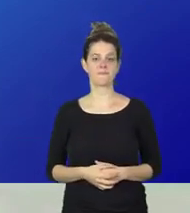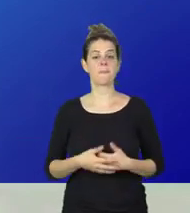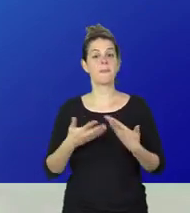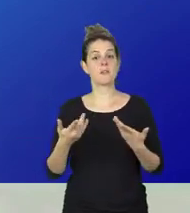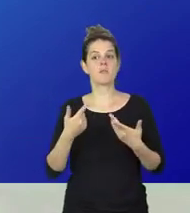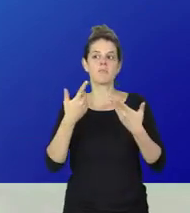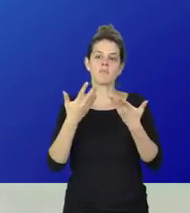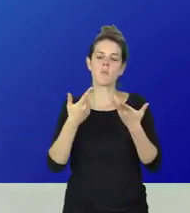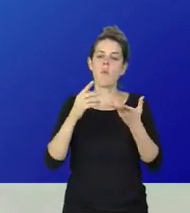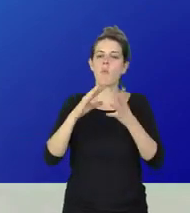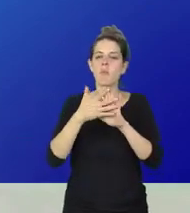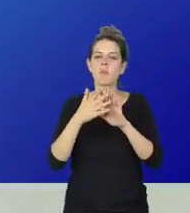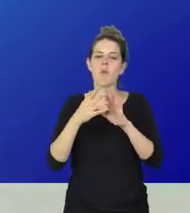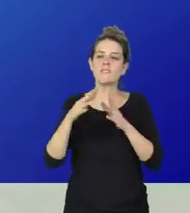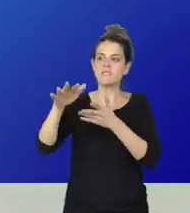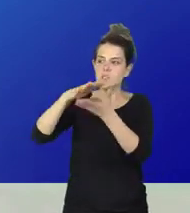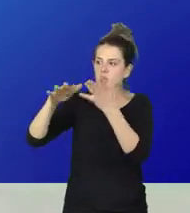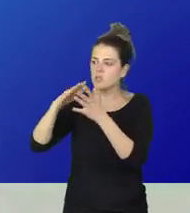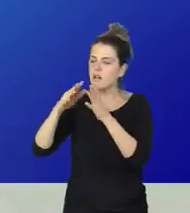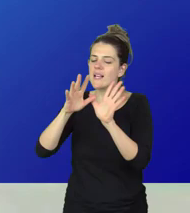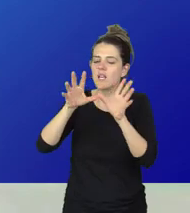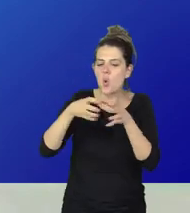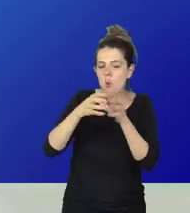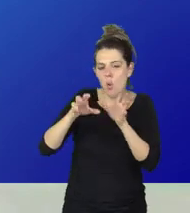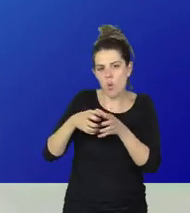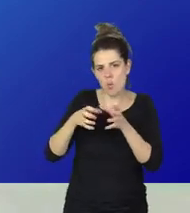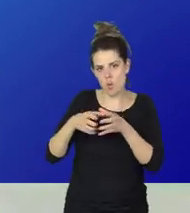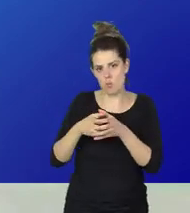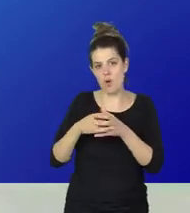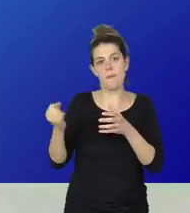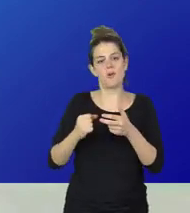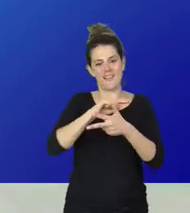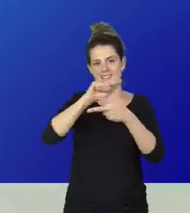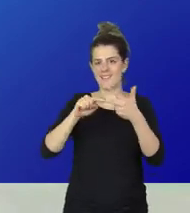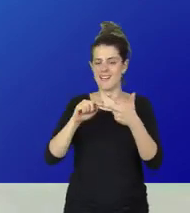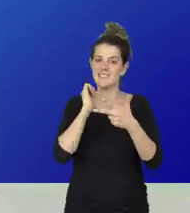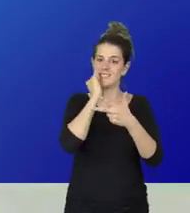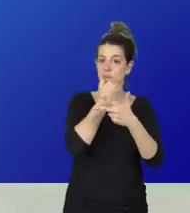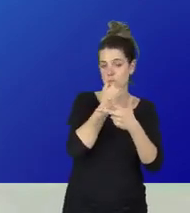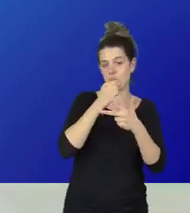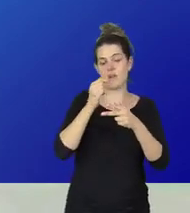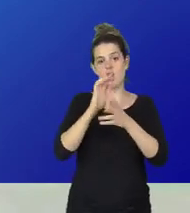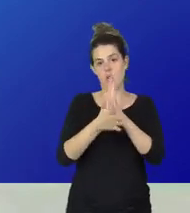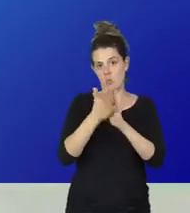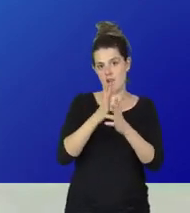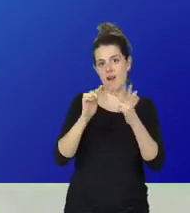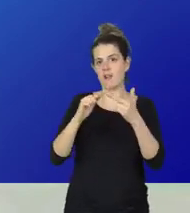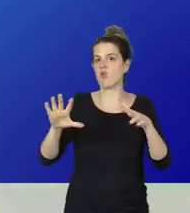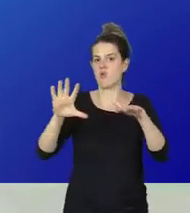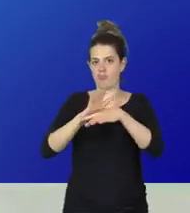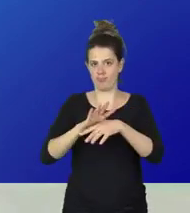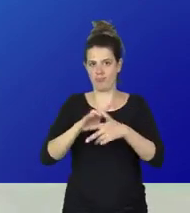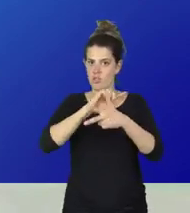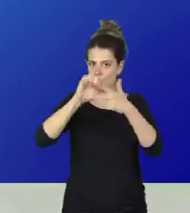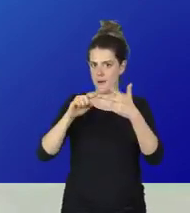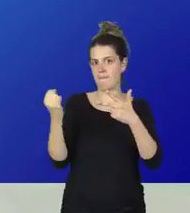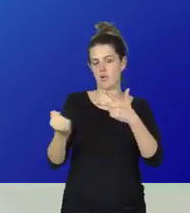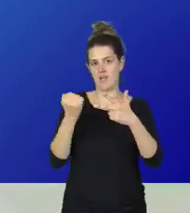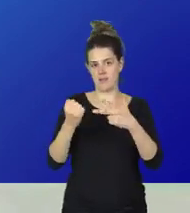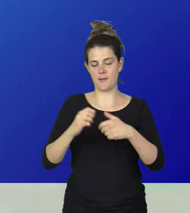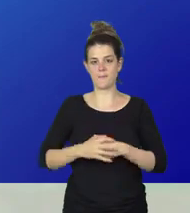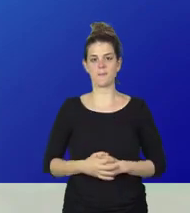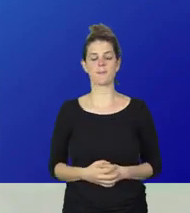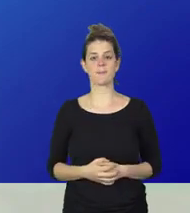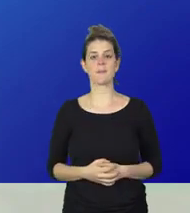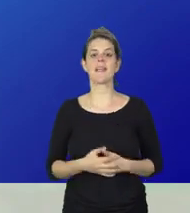dieron. Y tratar como de agruparlas teniendo en cuenta esos tres pilares que son fundamentales y que obviamente nos colocan al intérprete